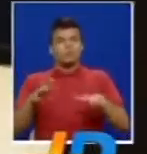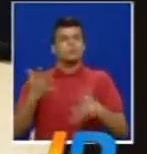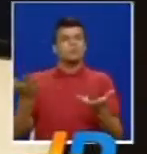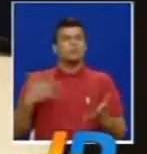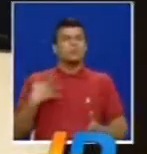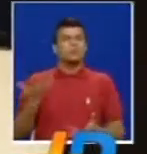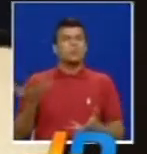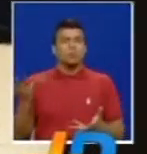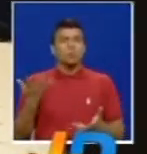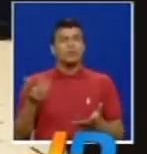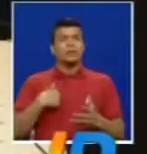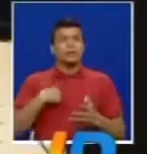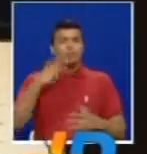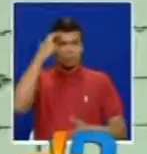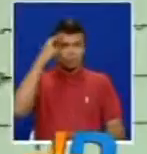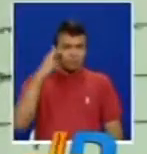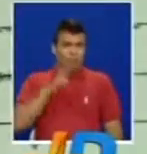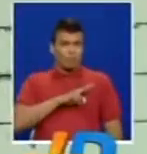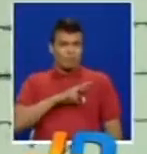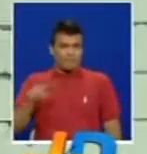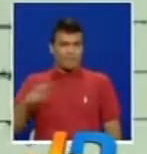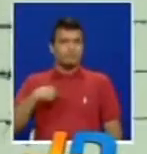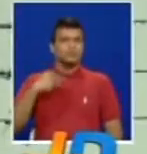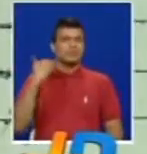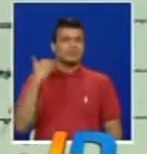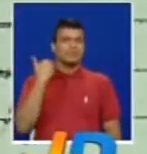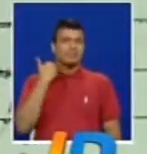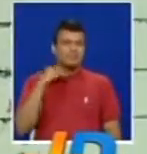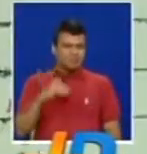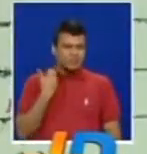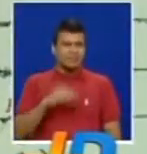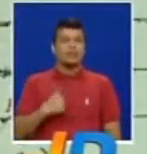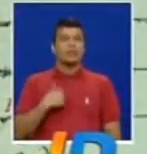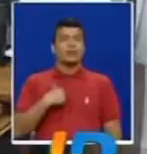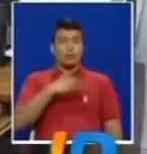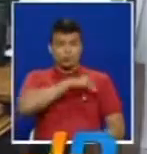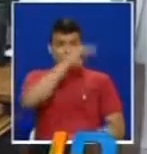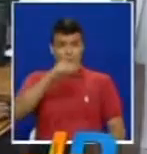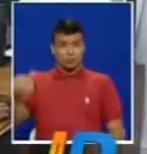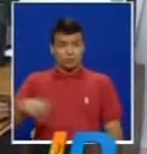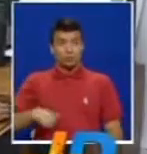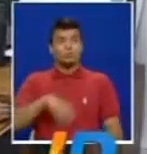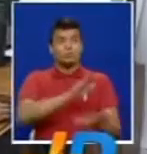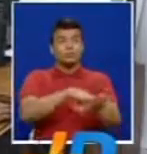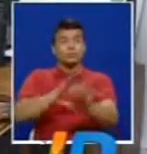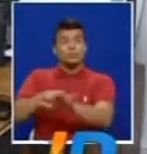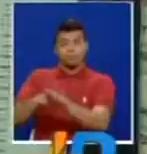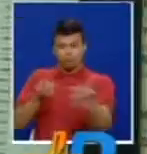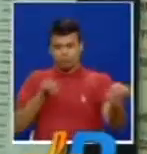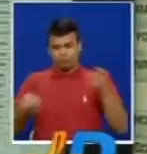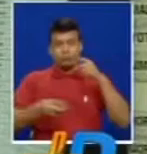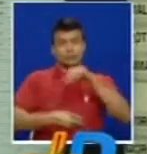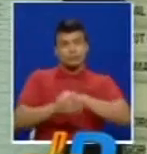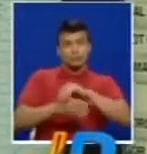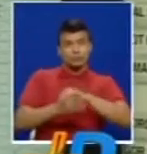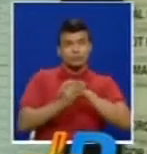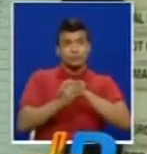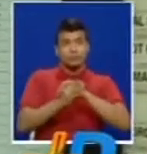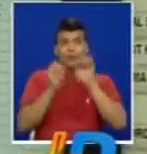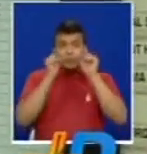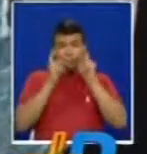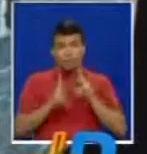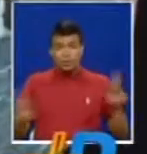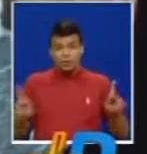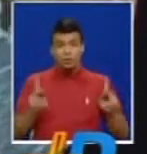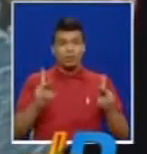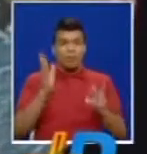en Chocó, Valle, el Eje Cafetero, Antioquia y Tolima. La Dirección de Gestión de Riesgos activó el sistema de monitoreo y no se reportaron